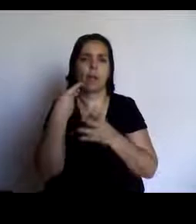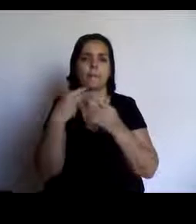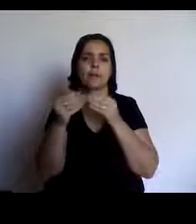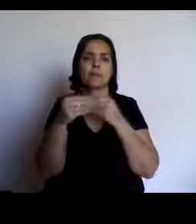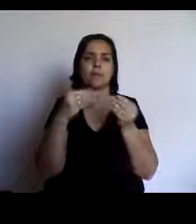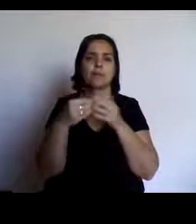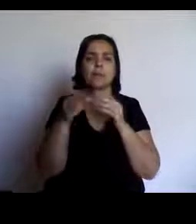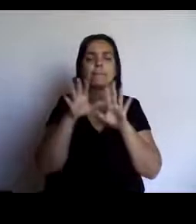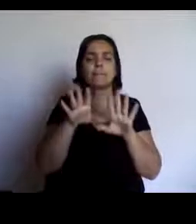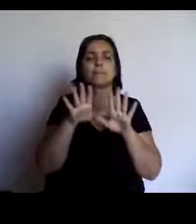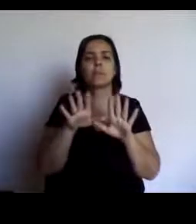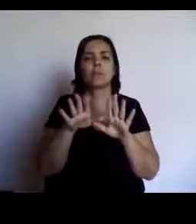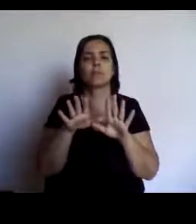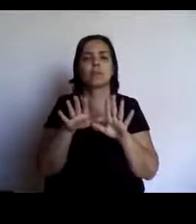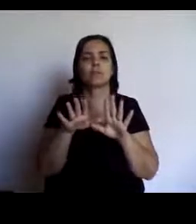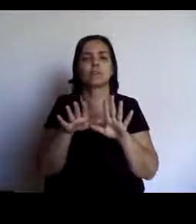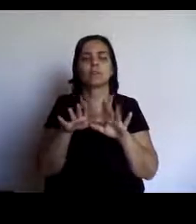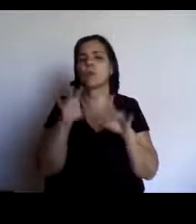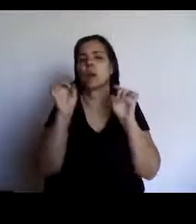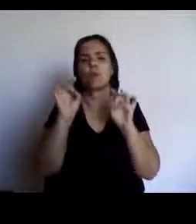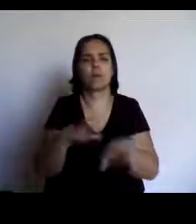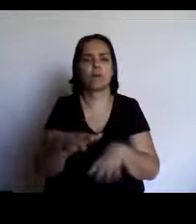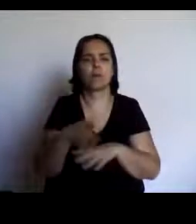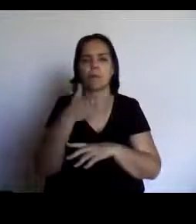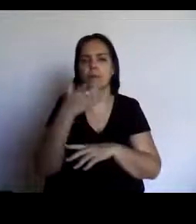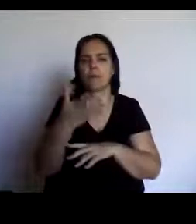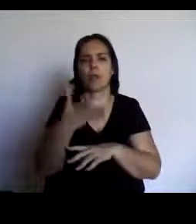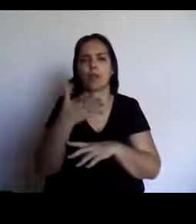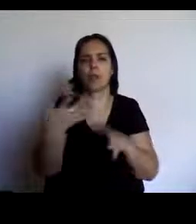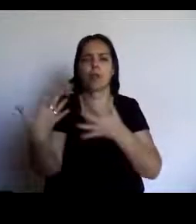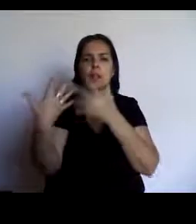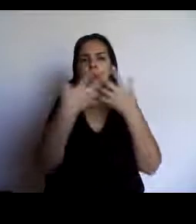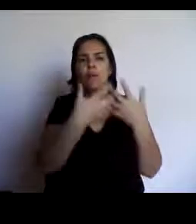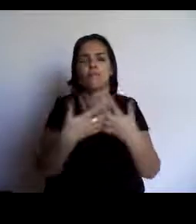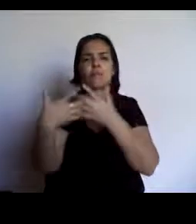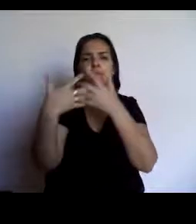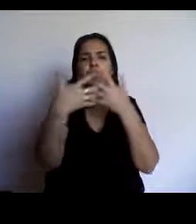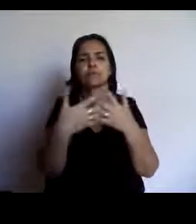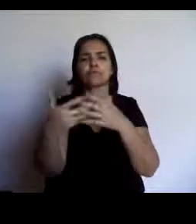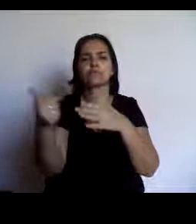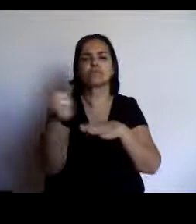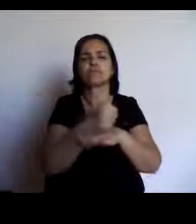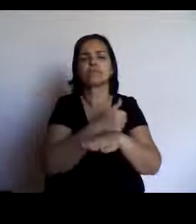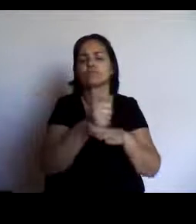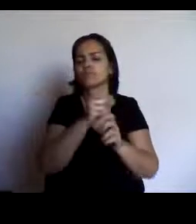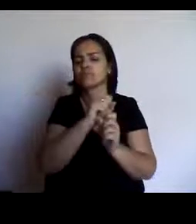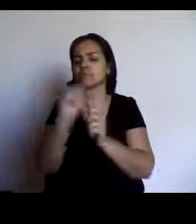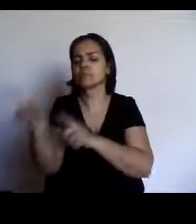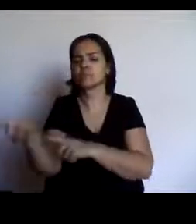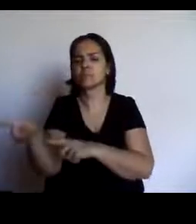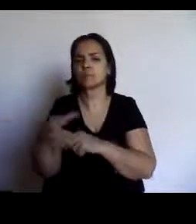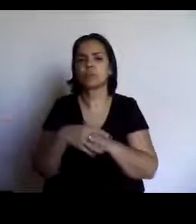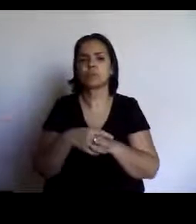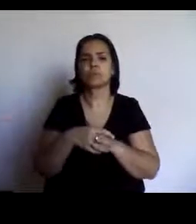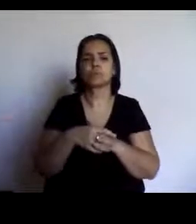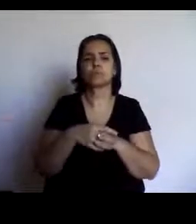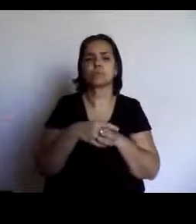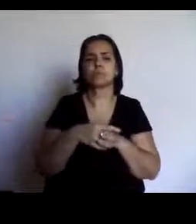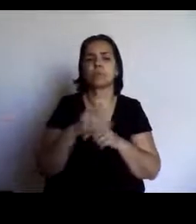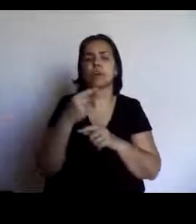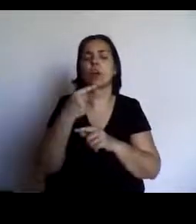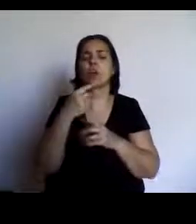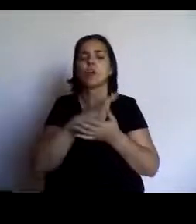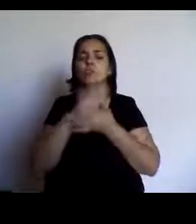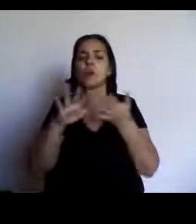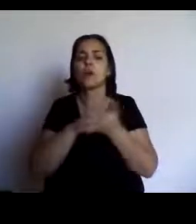son igualmente importantes en esa lucha contra la despoblación. Estoy hablando de aquellos proyectos, como bien se refería